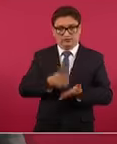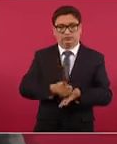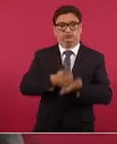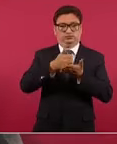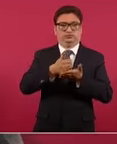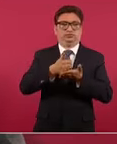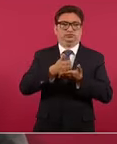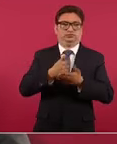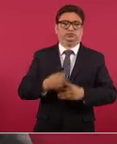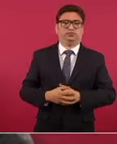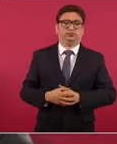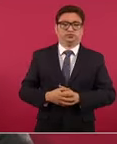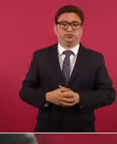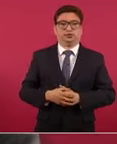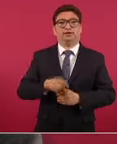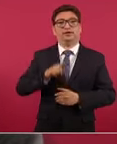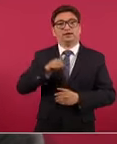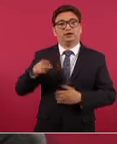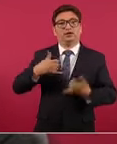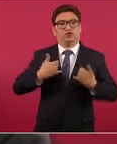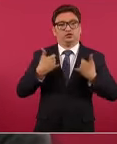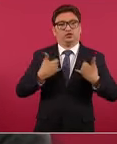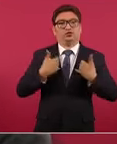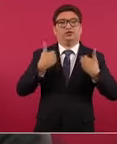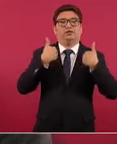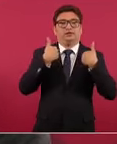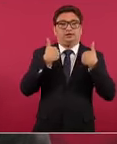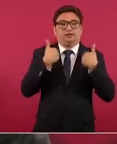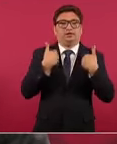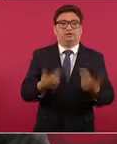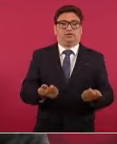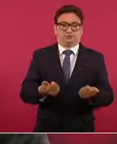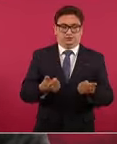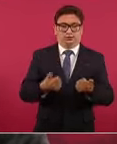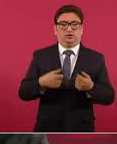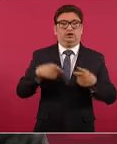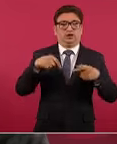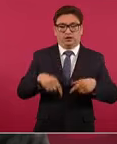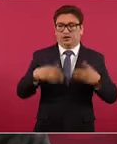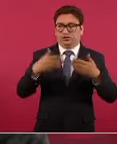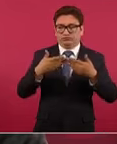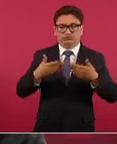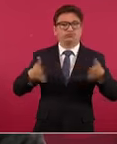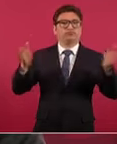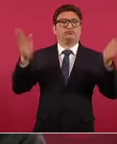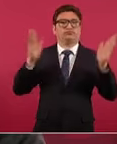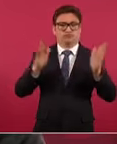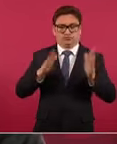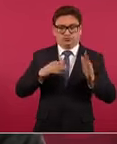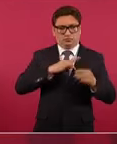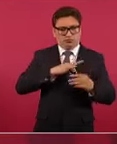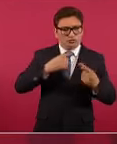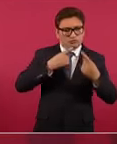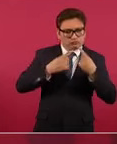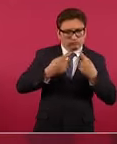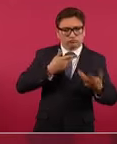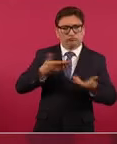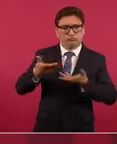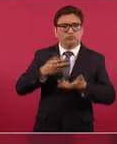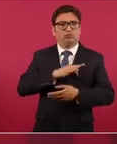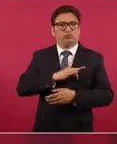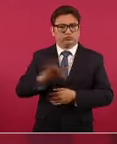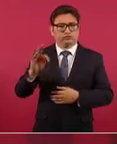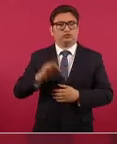y que entiendan de que están abiertas las puertas que hay diálogo que